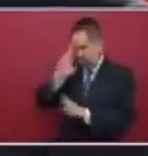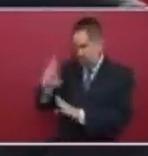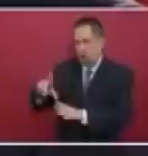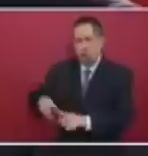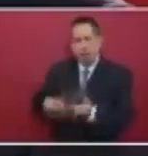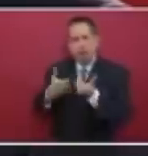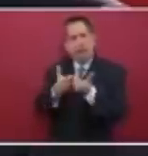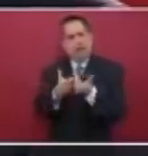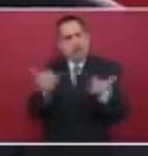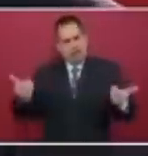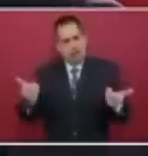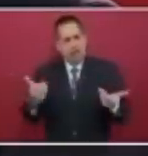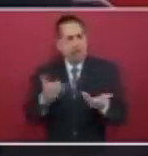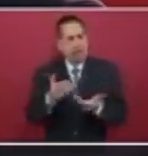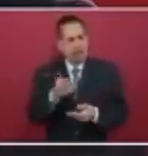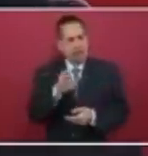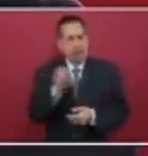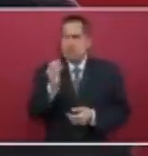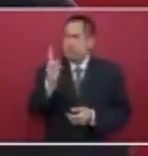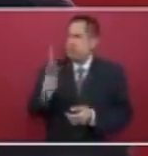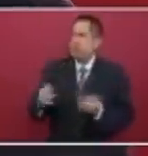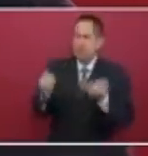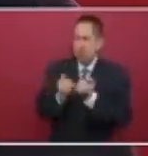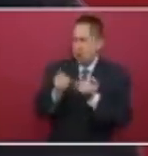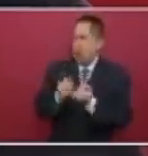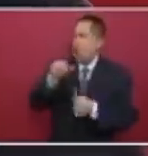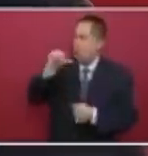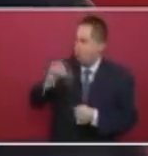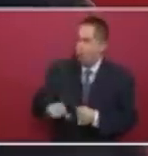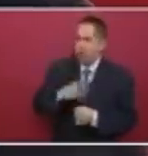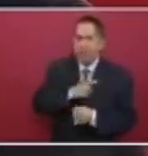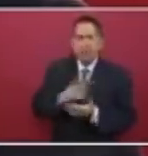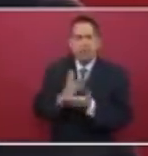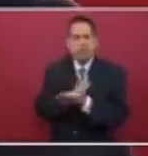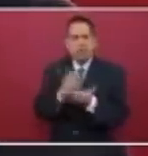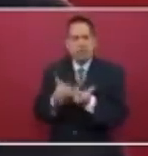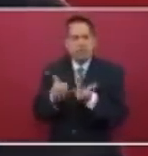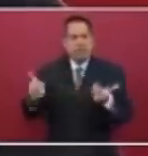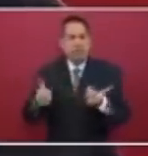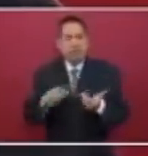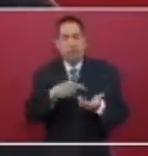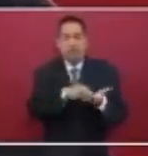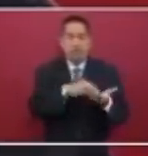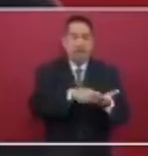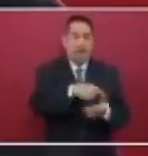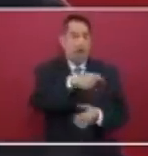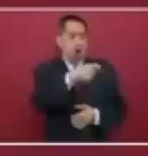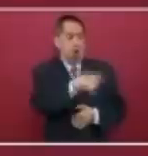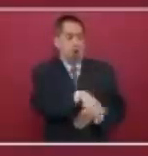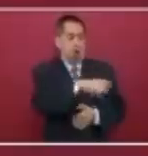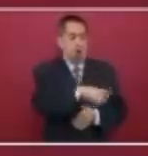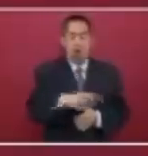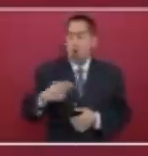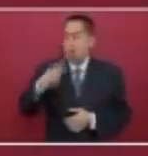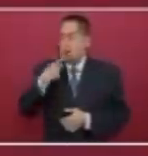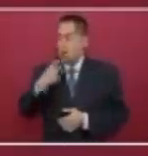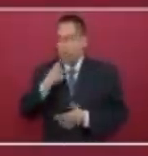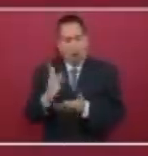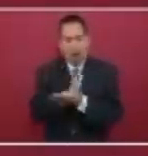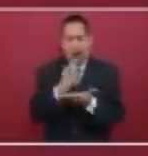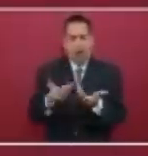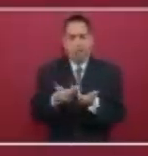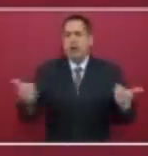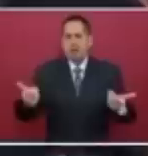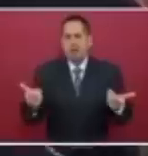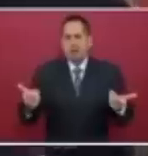necesita ahora es separar al poder económico del poder político y que el